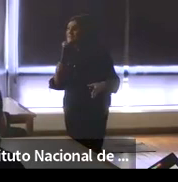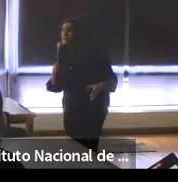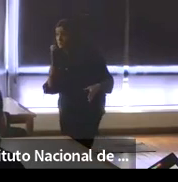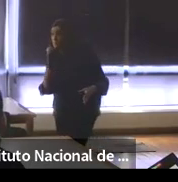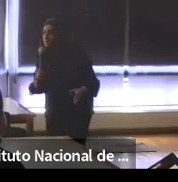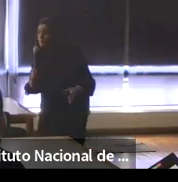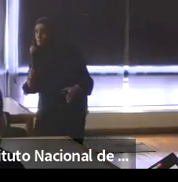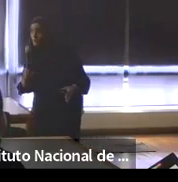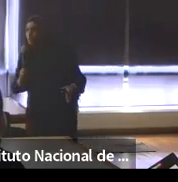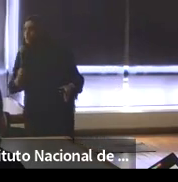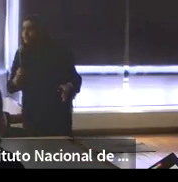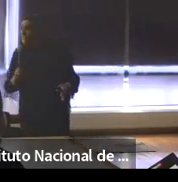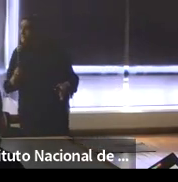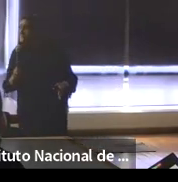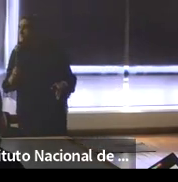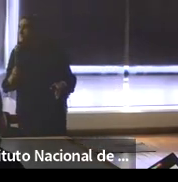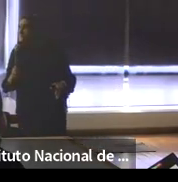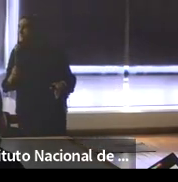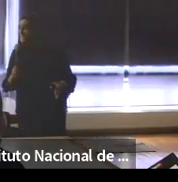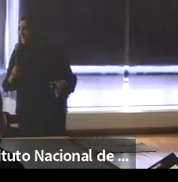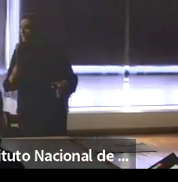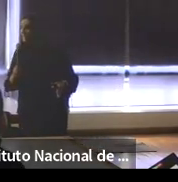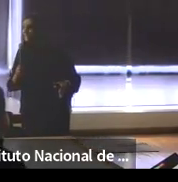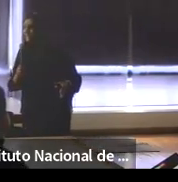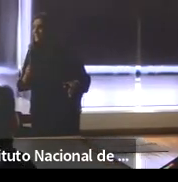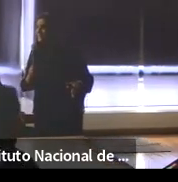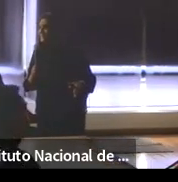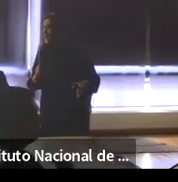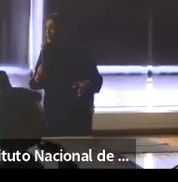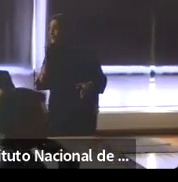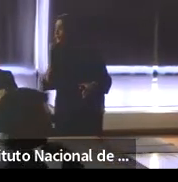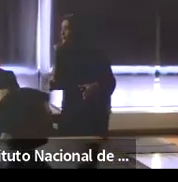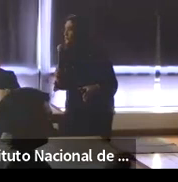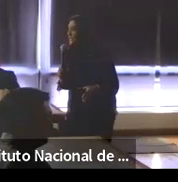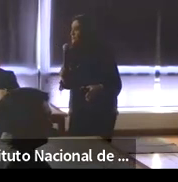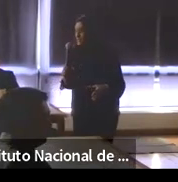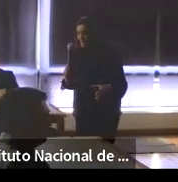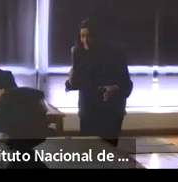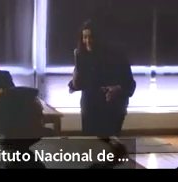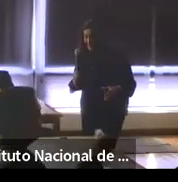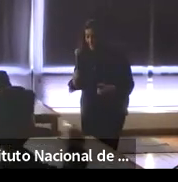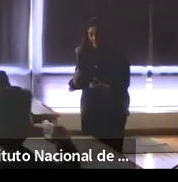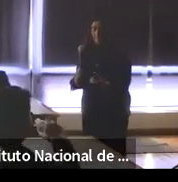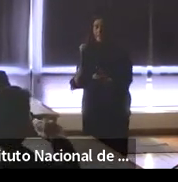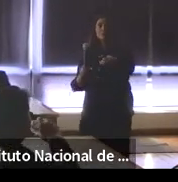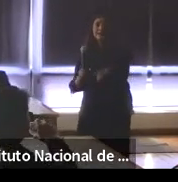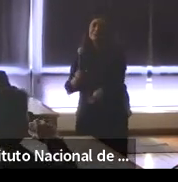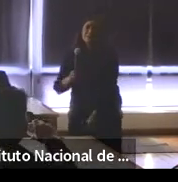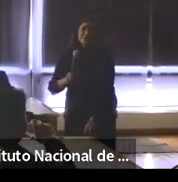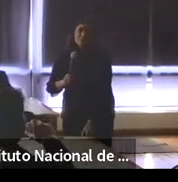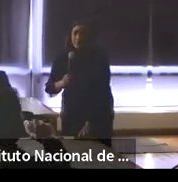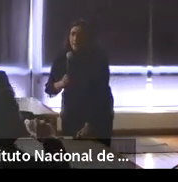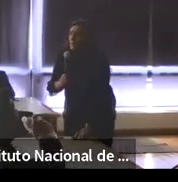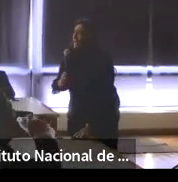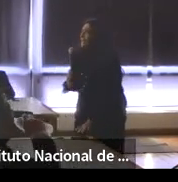intervenir para decir no te confundas si te acuerdas no te confundas porque ya le había Ay ya la estoy